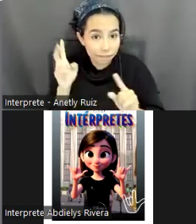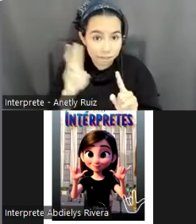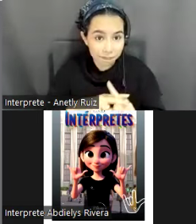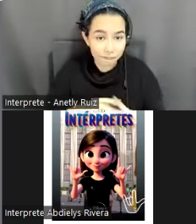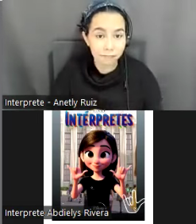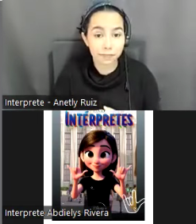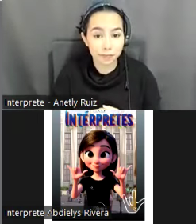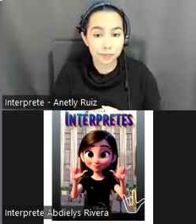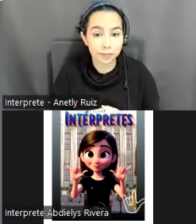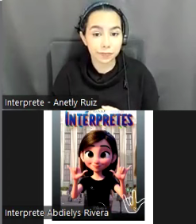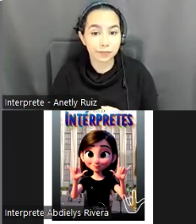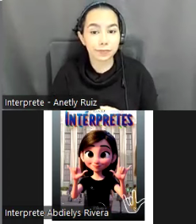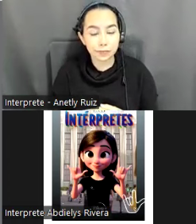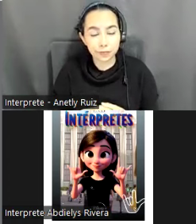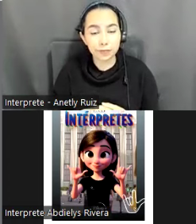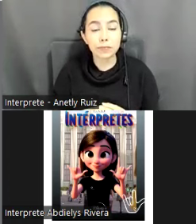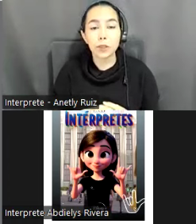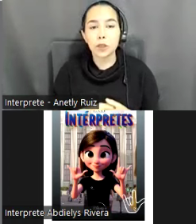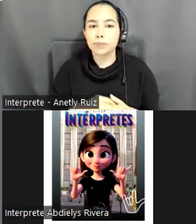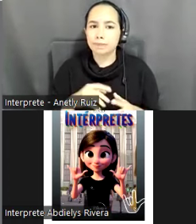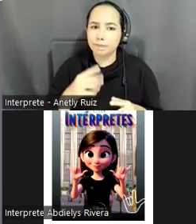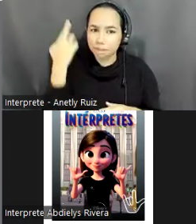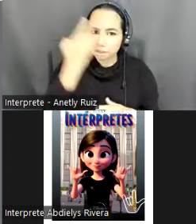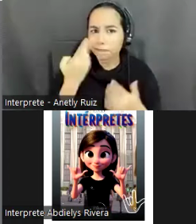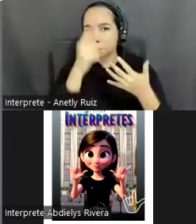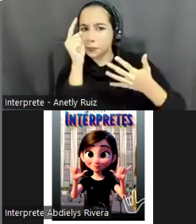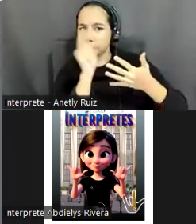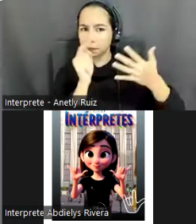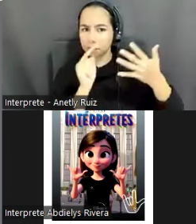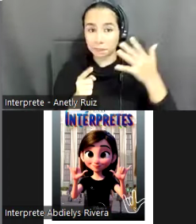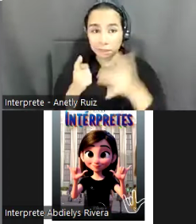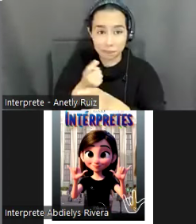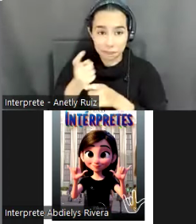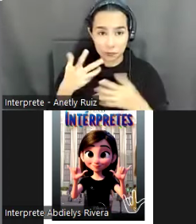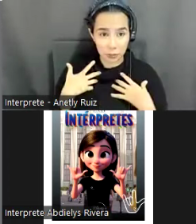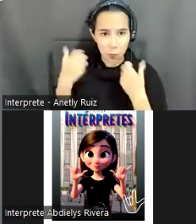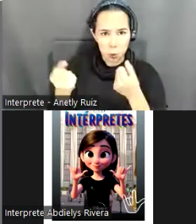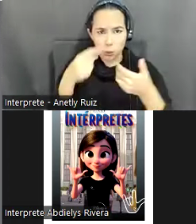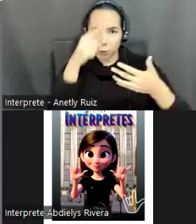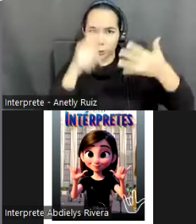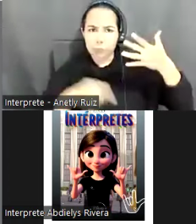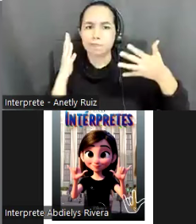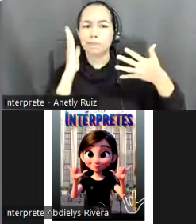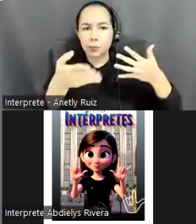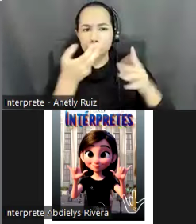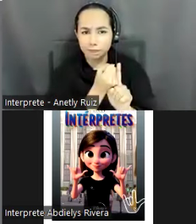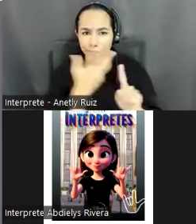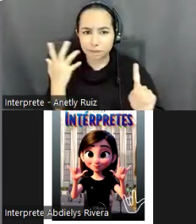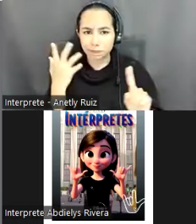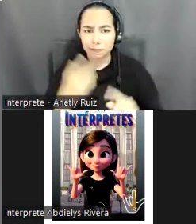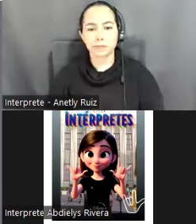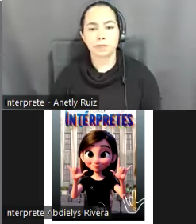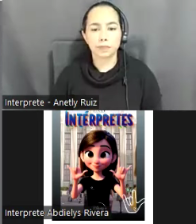Discutir el impacto de los determinantes sociales en la salud de Puerto Rico y cómo, ¿verdad? Cómo trabajamos los acomodos